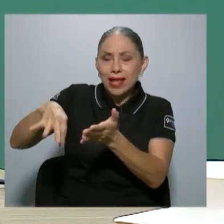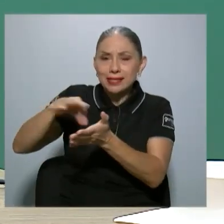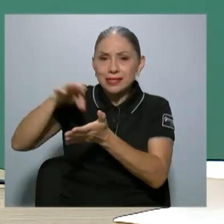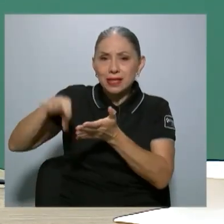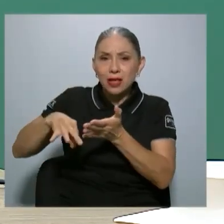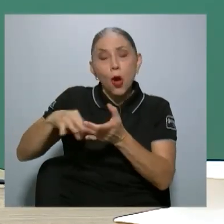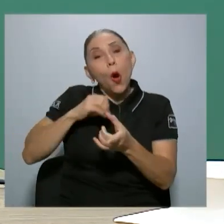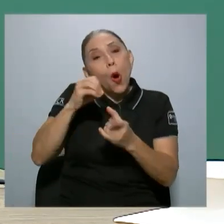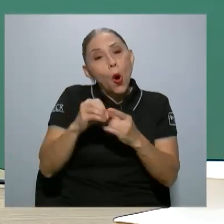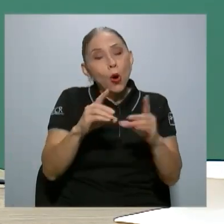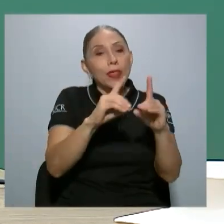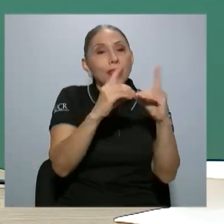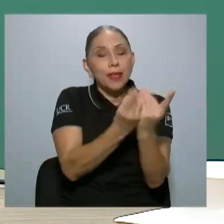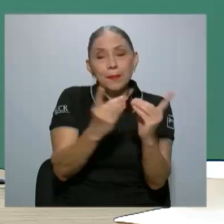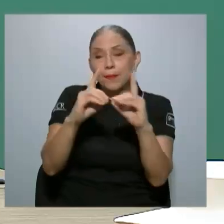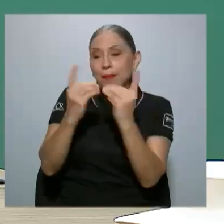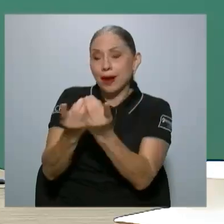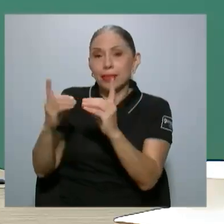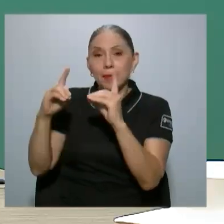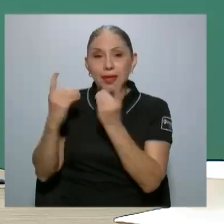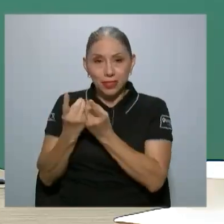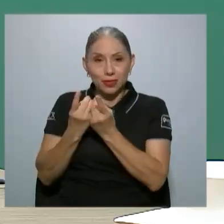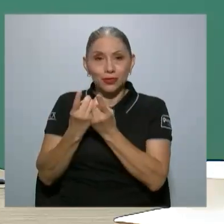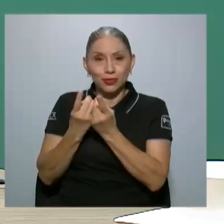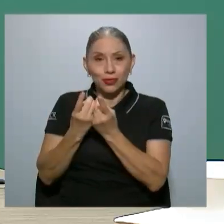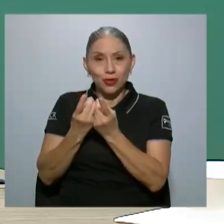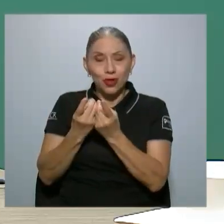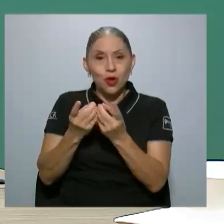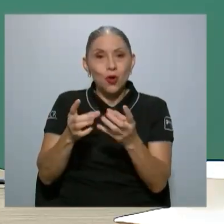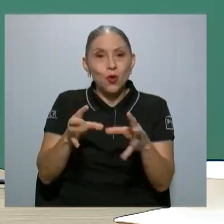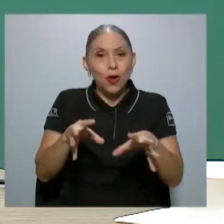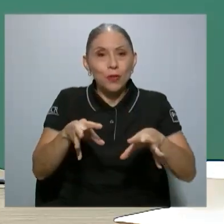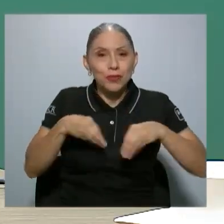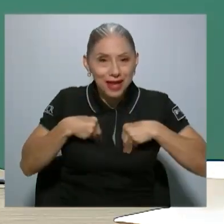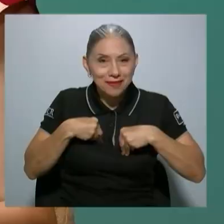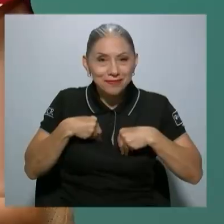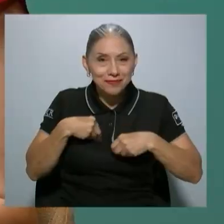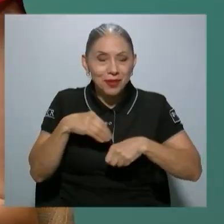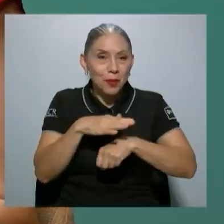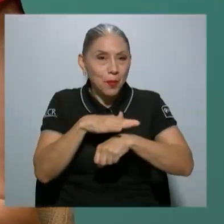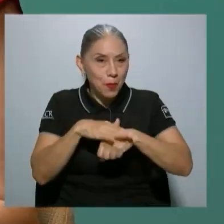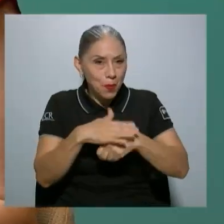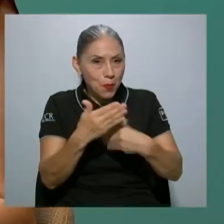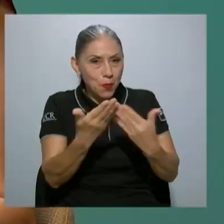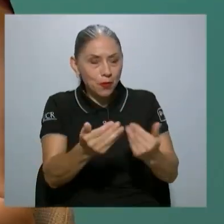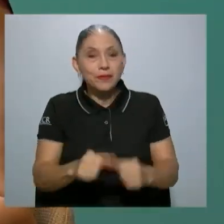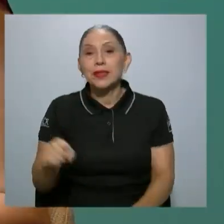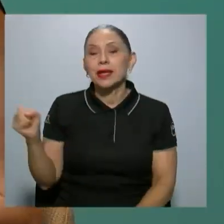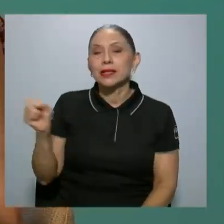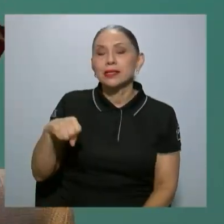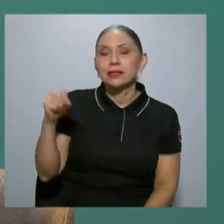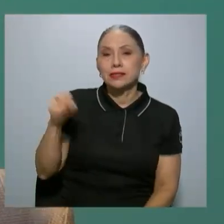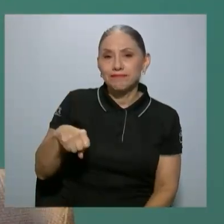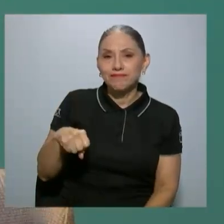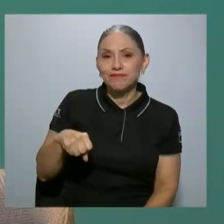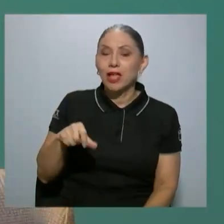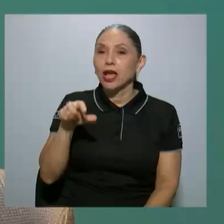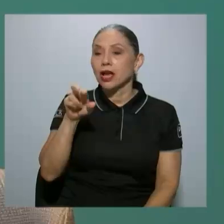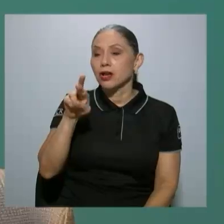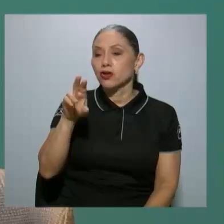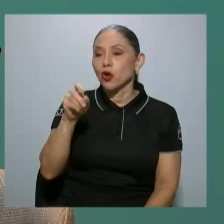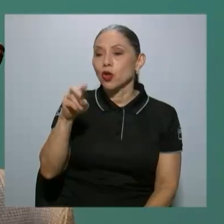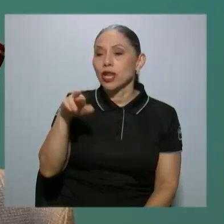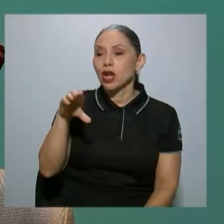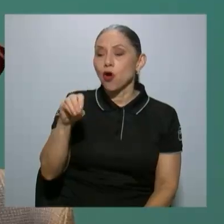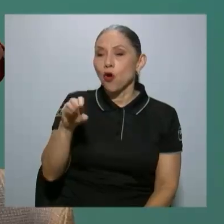o departamentos, según fuera, lo adoptaran. Por favor. Sí, efectivamente, don Rodrigo Facio tuvo un